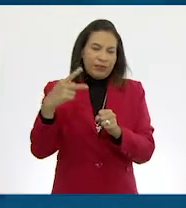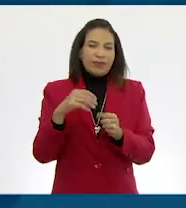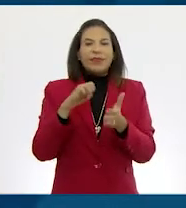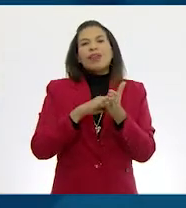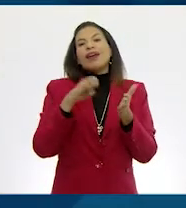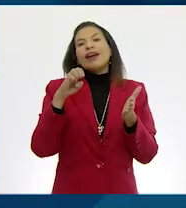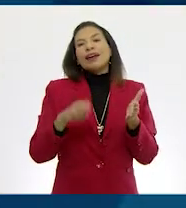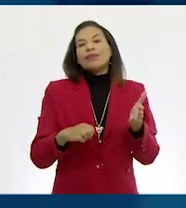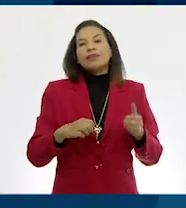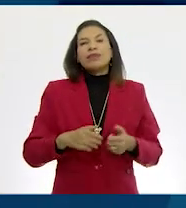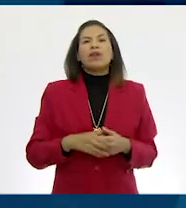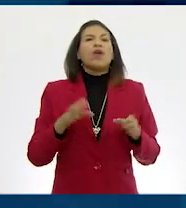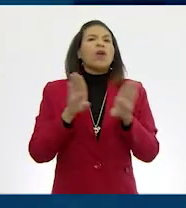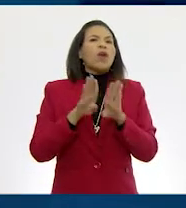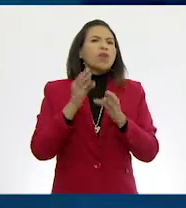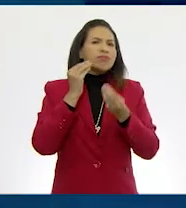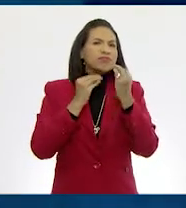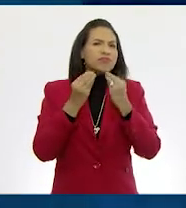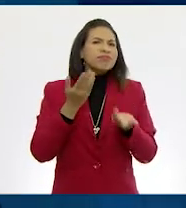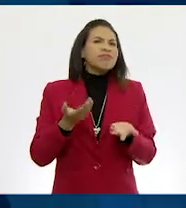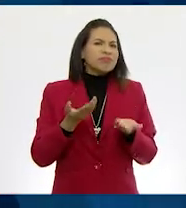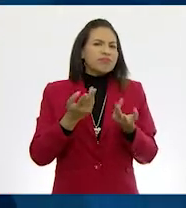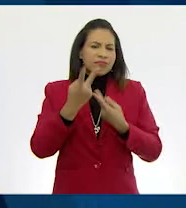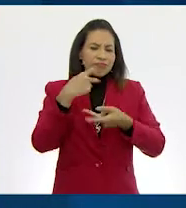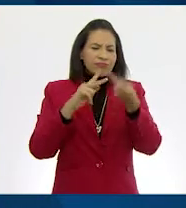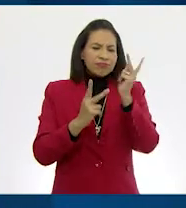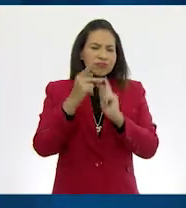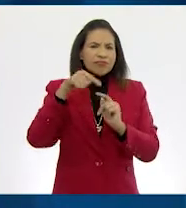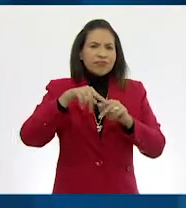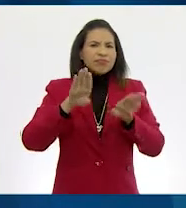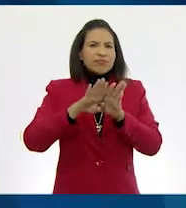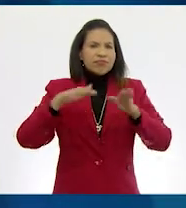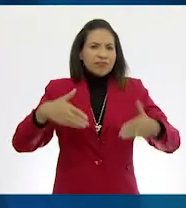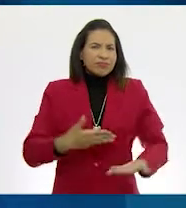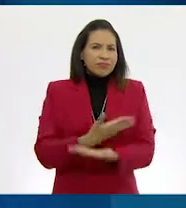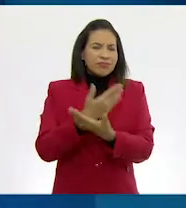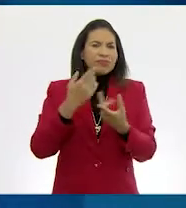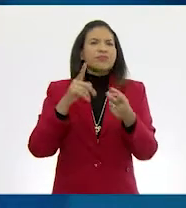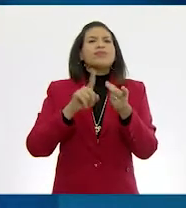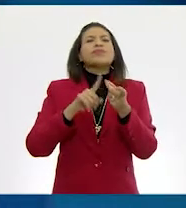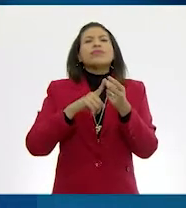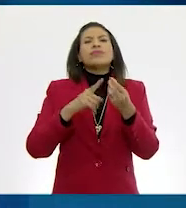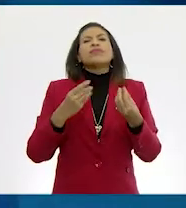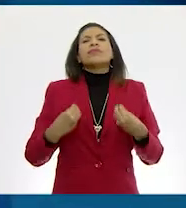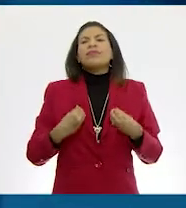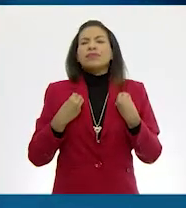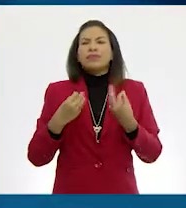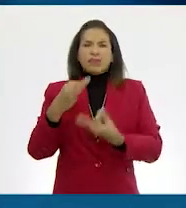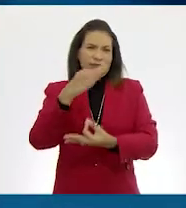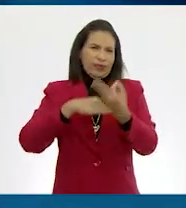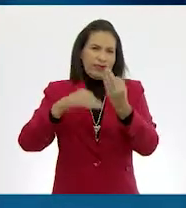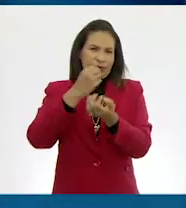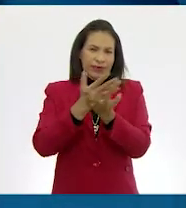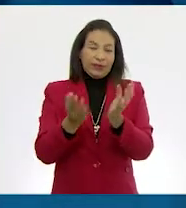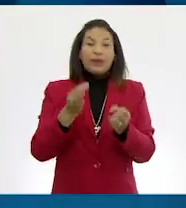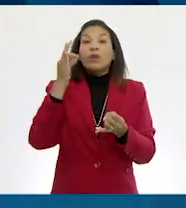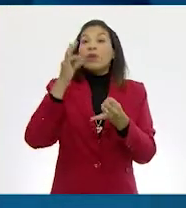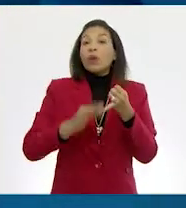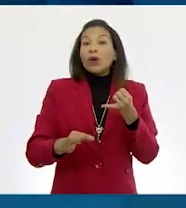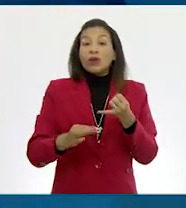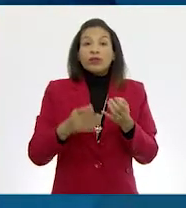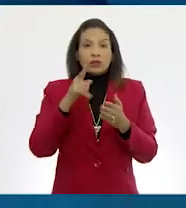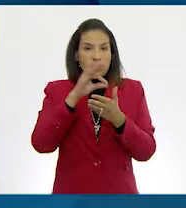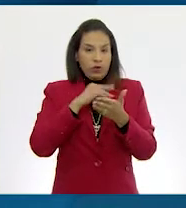ejemplo cómo se alimenta como es su reproducción donde habita etcétera finalmente